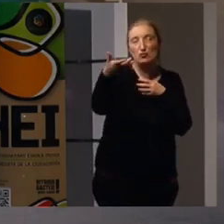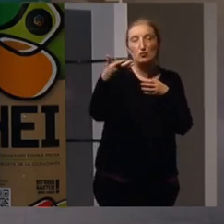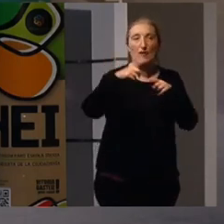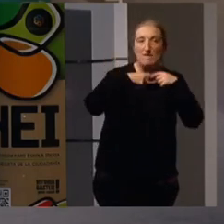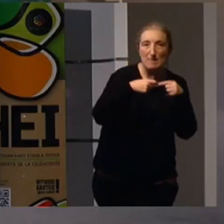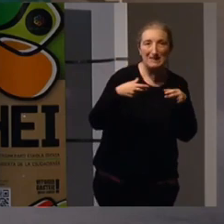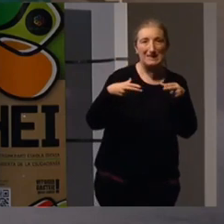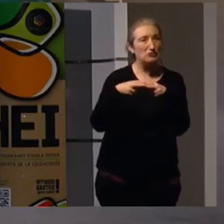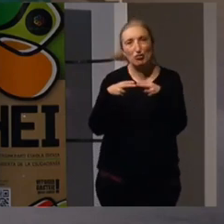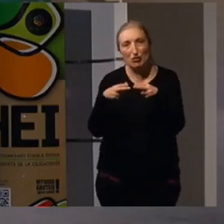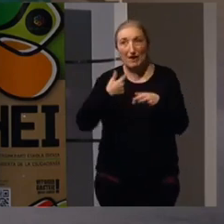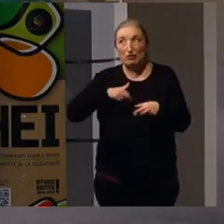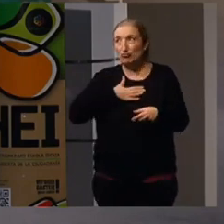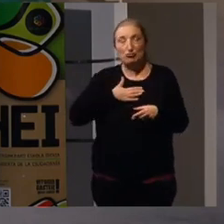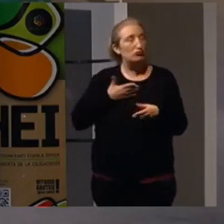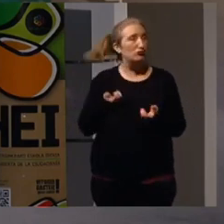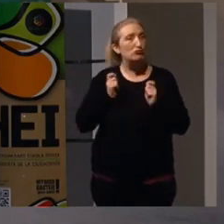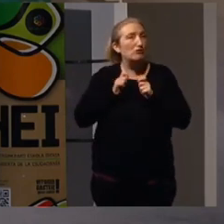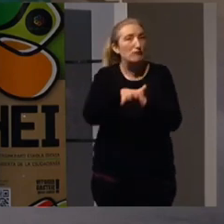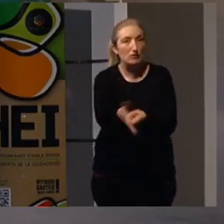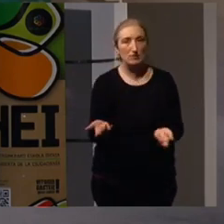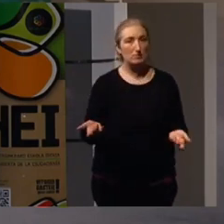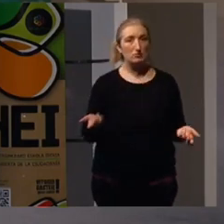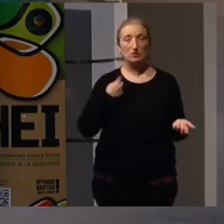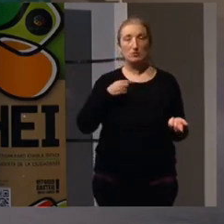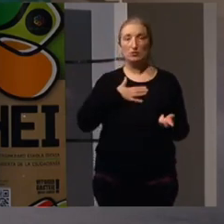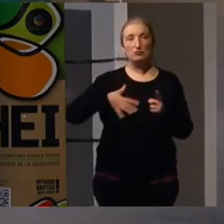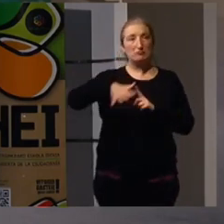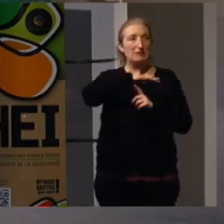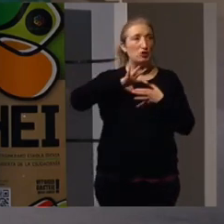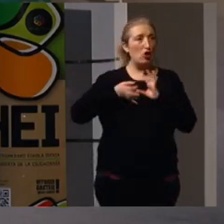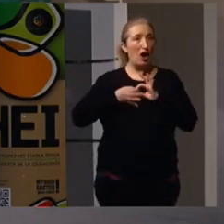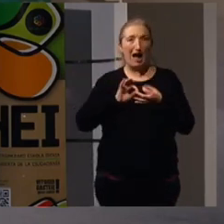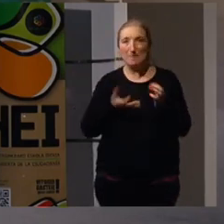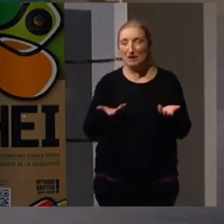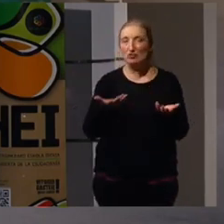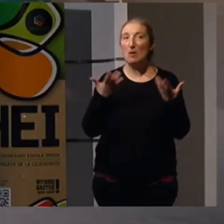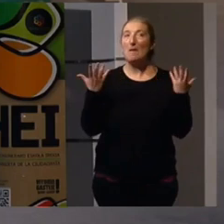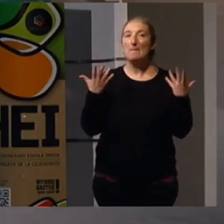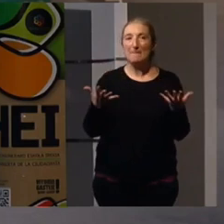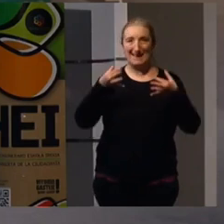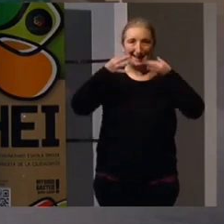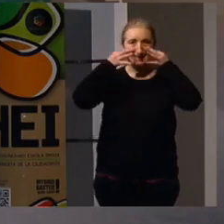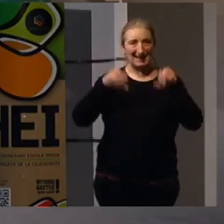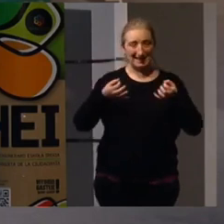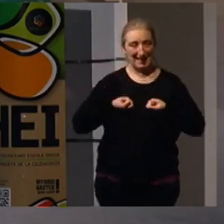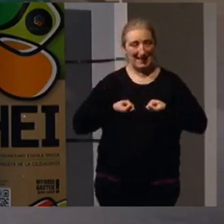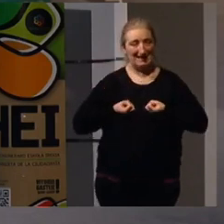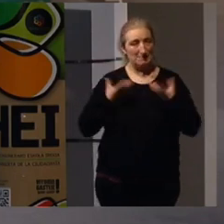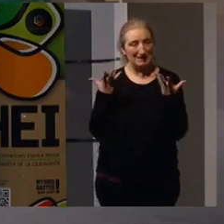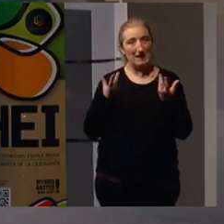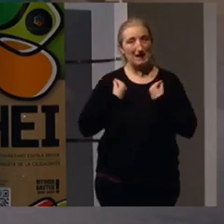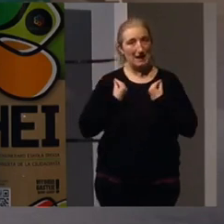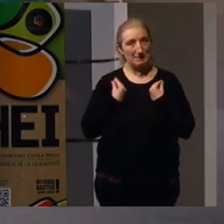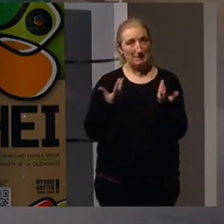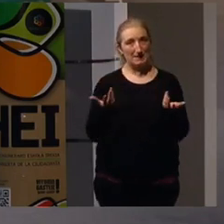la familia, desde la sociedad, desde nosotros mismos, desde nuestro entorno de amigos, para poder realmente expresarnos y